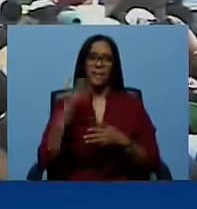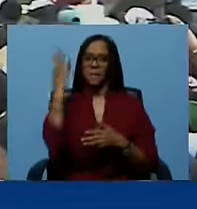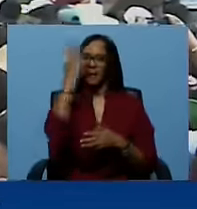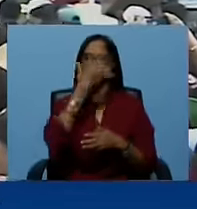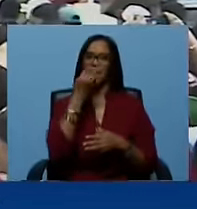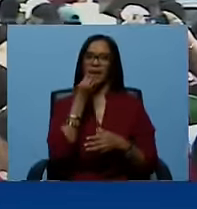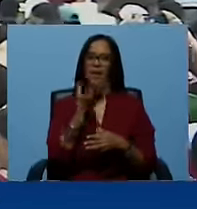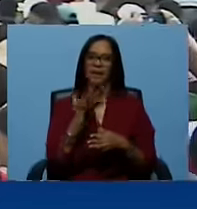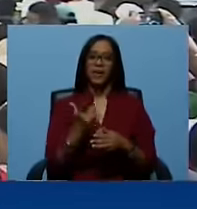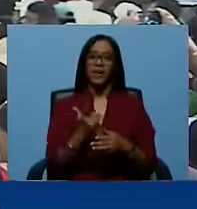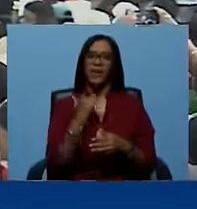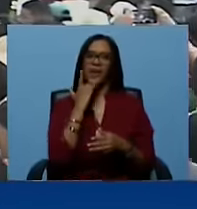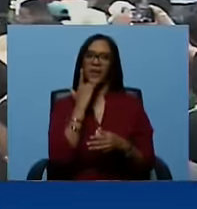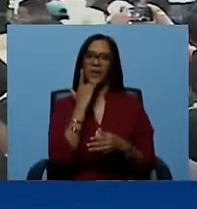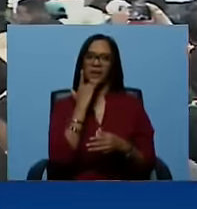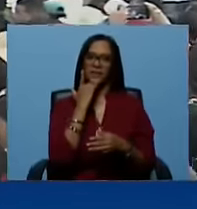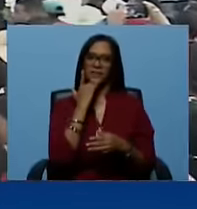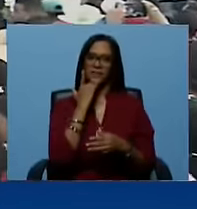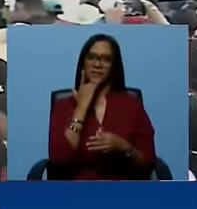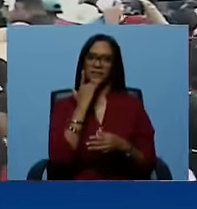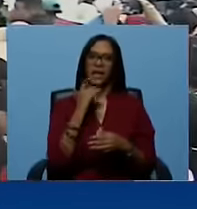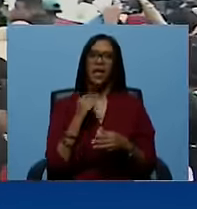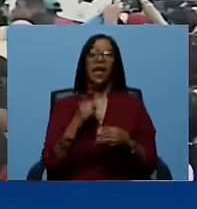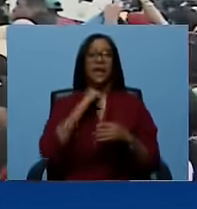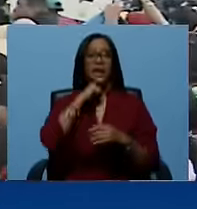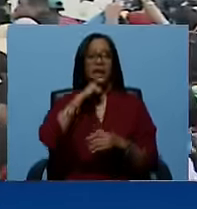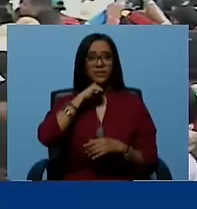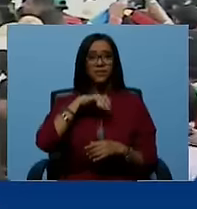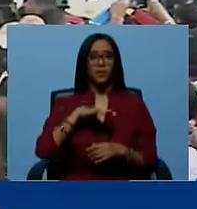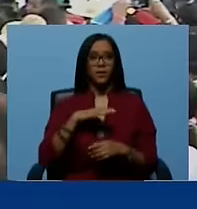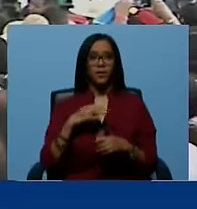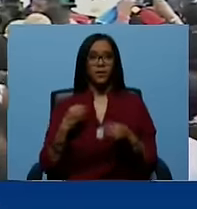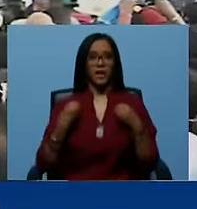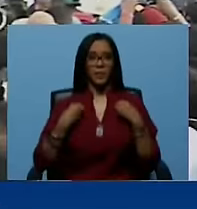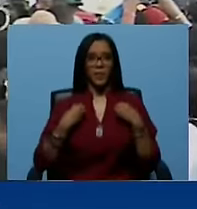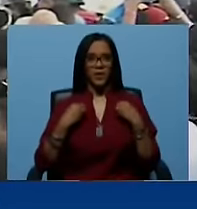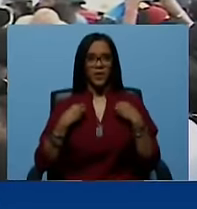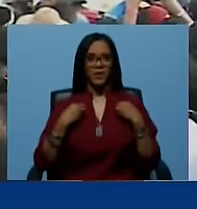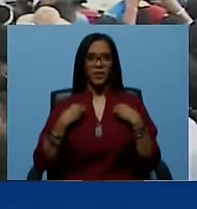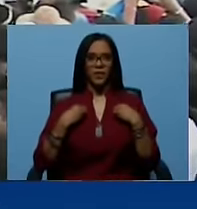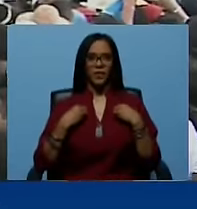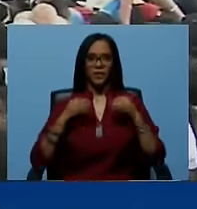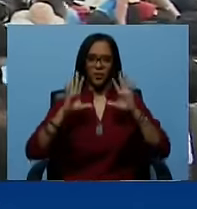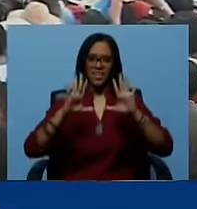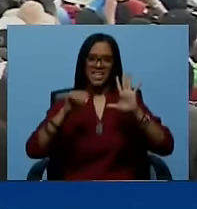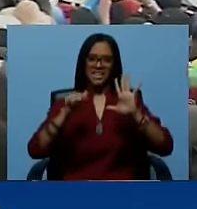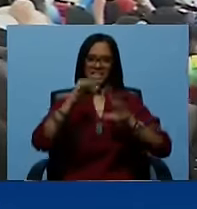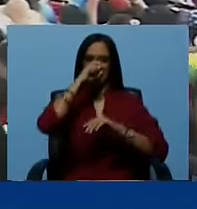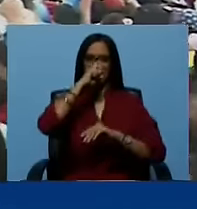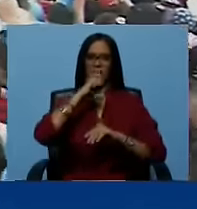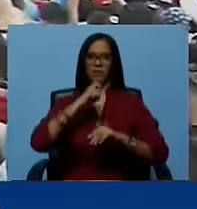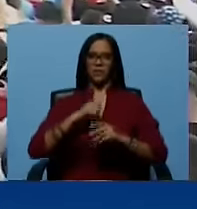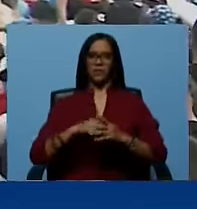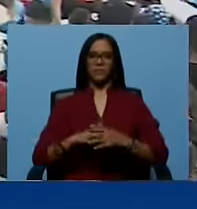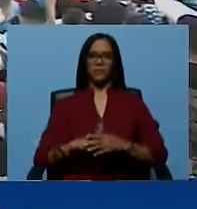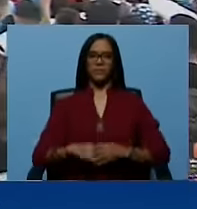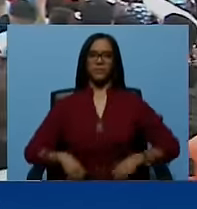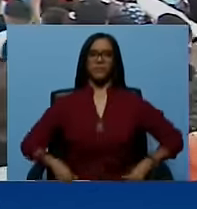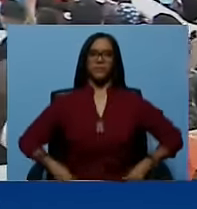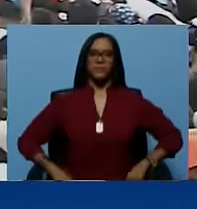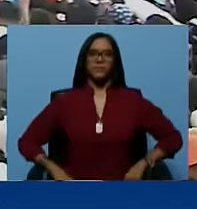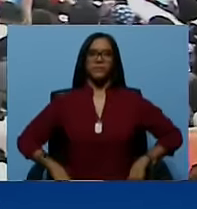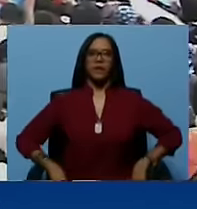maravillosa, heroica, la historia que hemos vivido estos 16 años. Le tocó